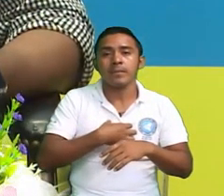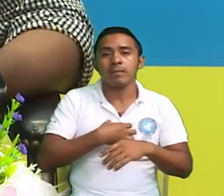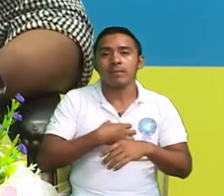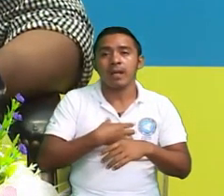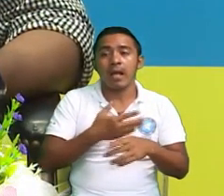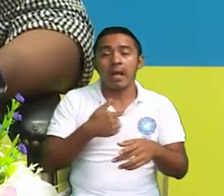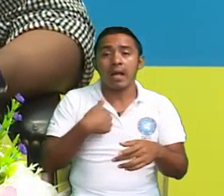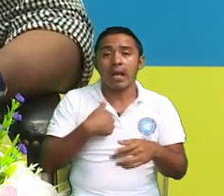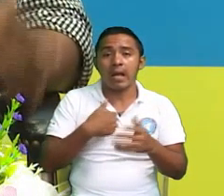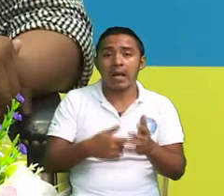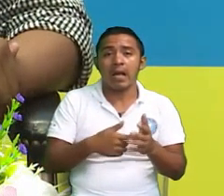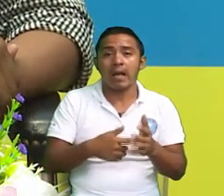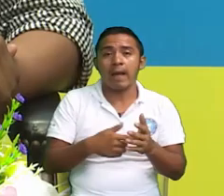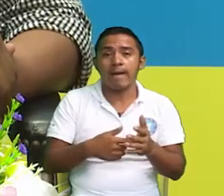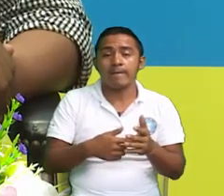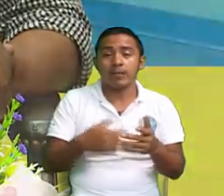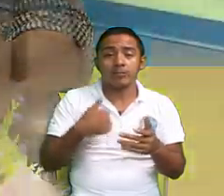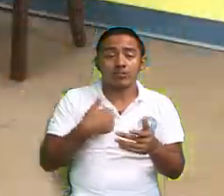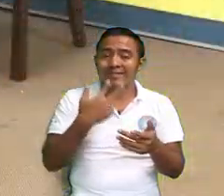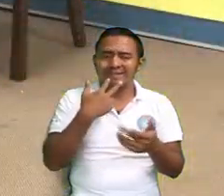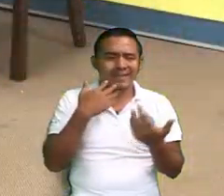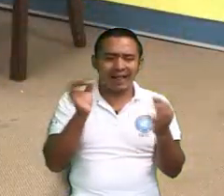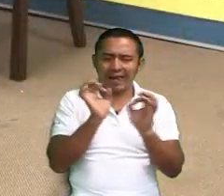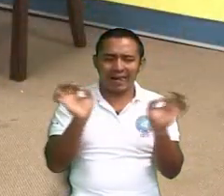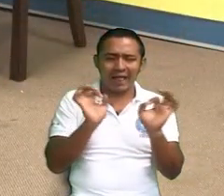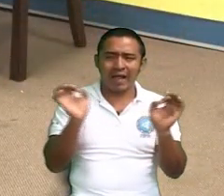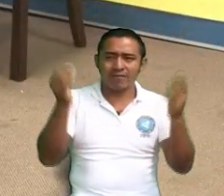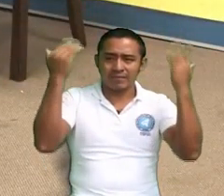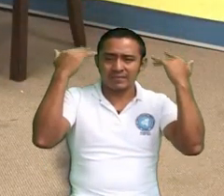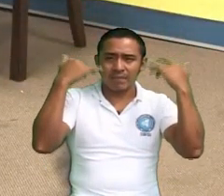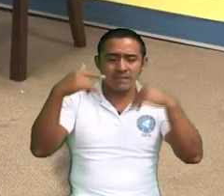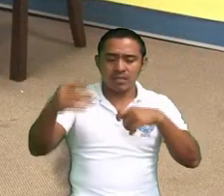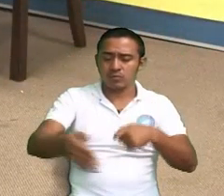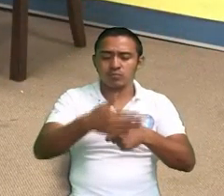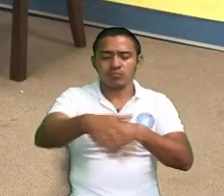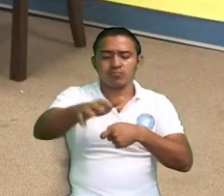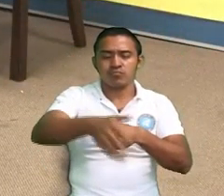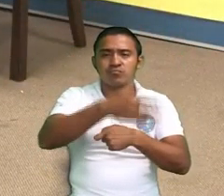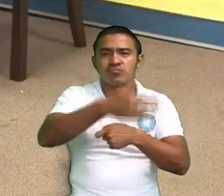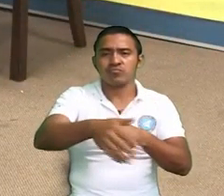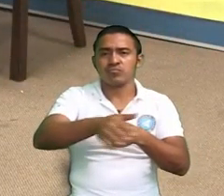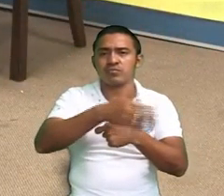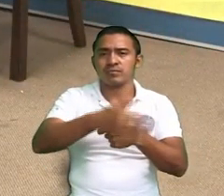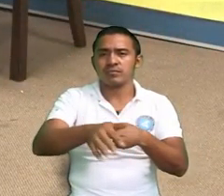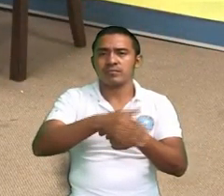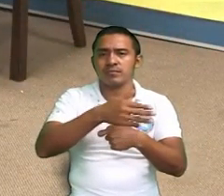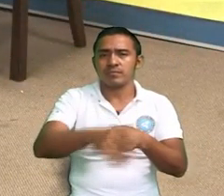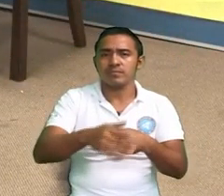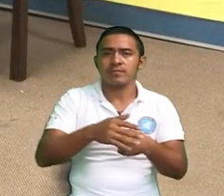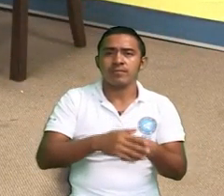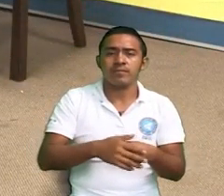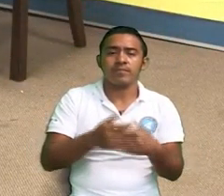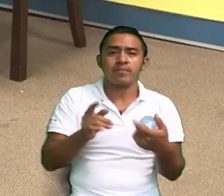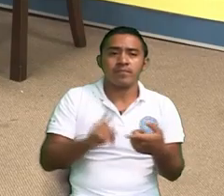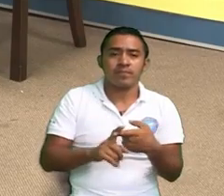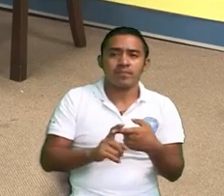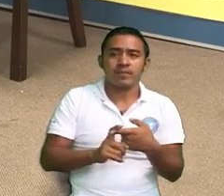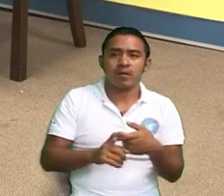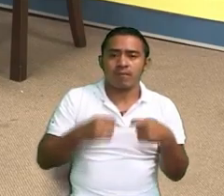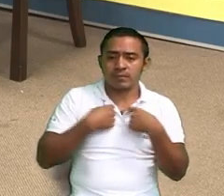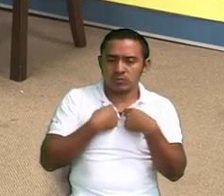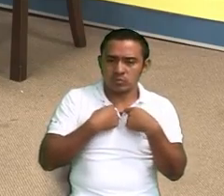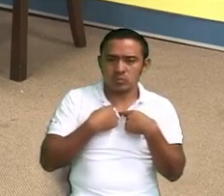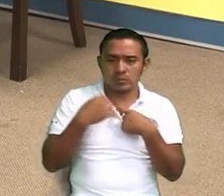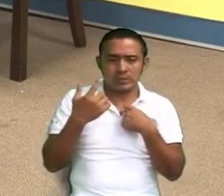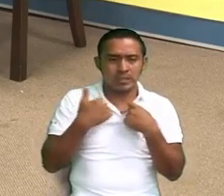bañarse. ¿Qué recomienda usted, por ejemplo? Usted sabe que Cocinar cuando nos, antes antes de de bañar. bañarnos tenemos la ropa que dormimos,